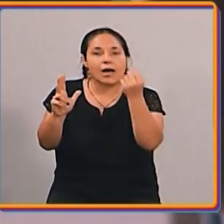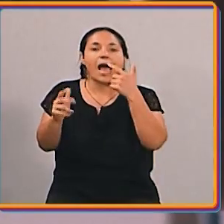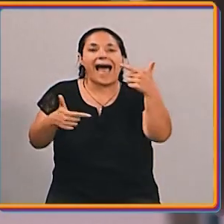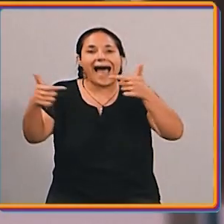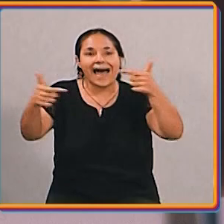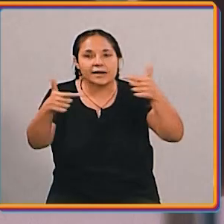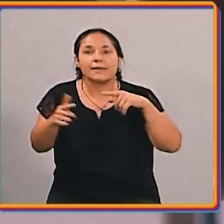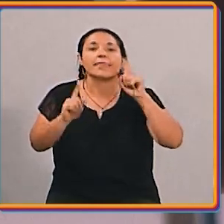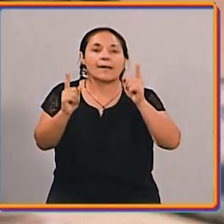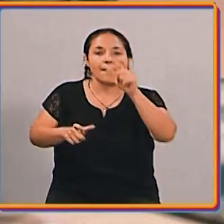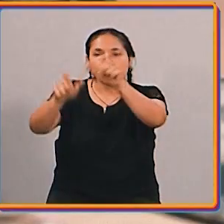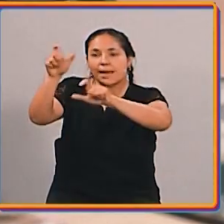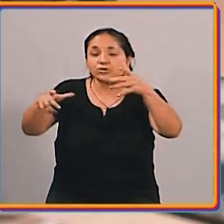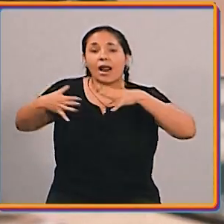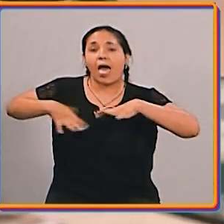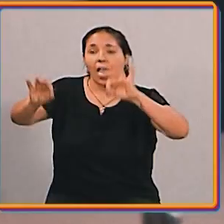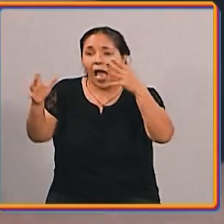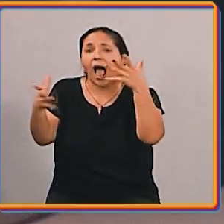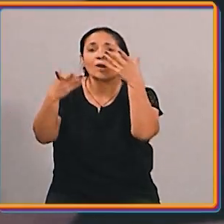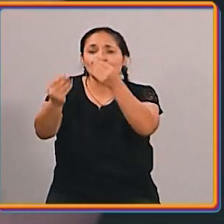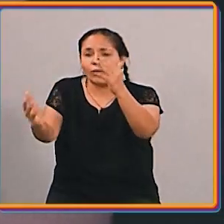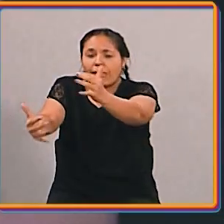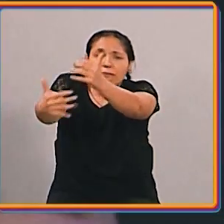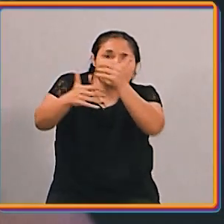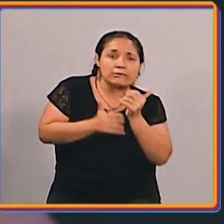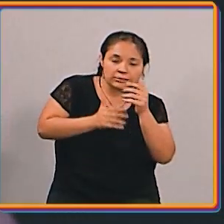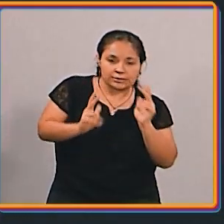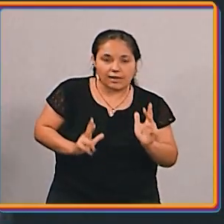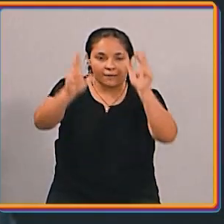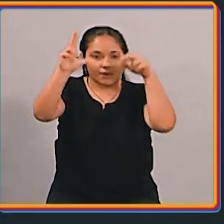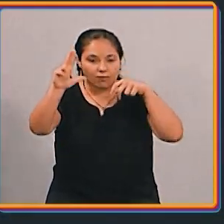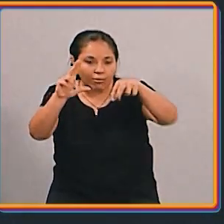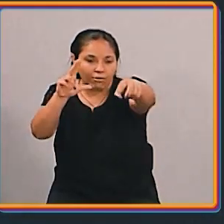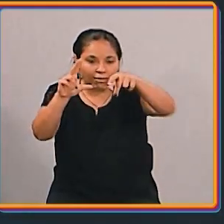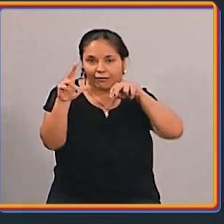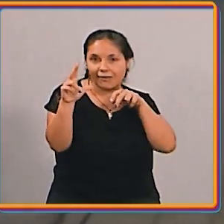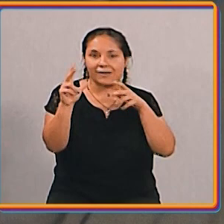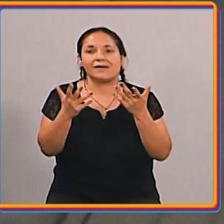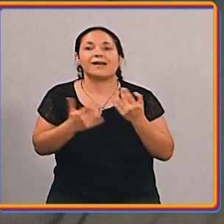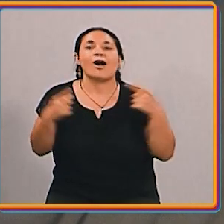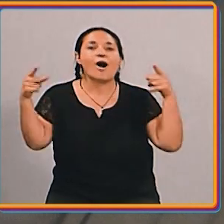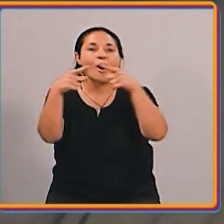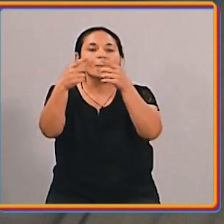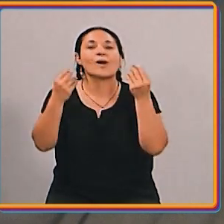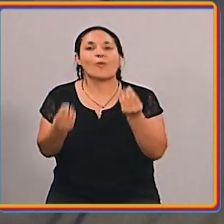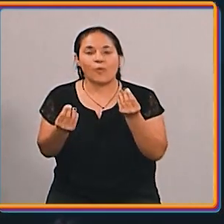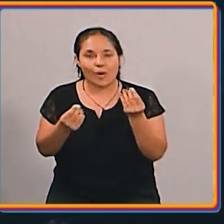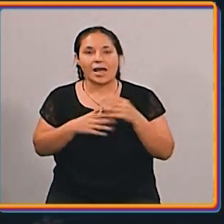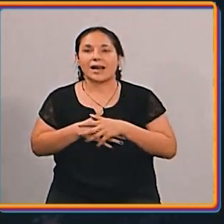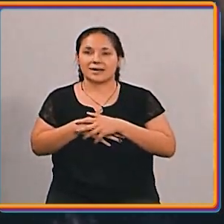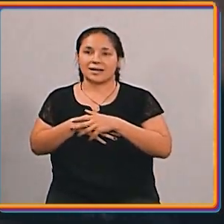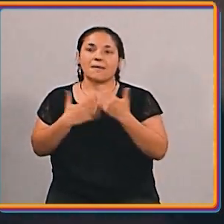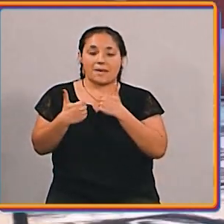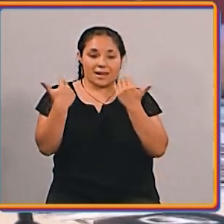armas y más supervivientes que necesiten ayuda. La colonia tiene un objetivo común que intenta completar,